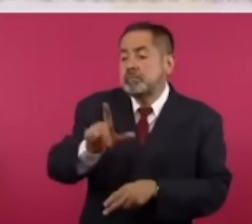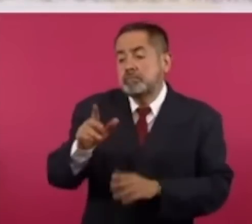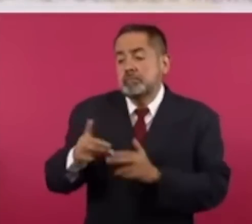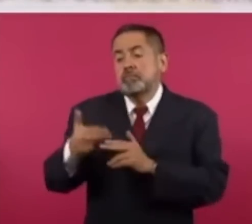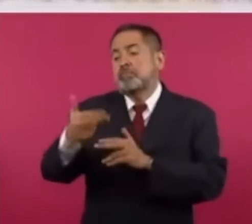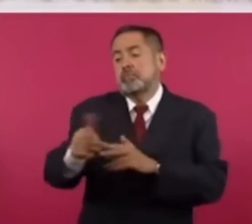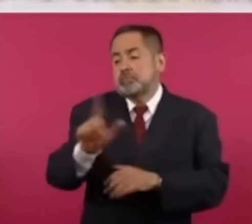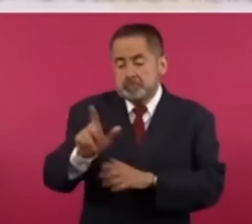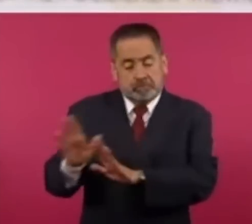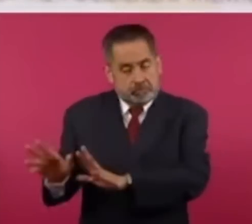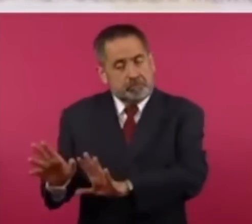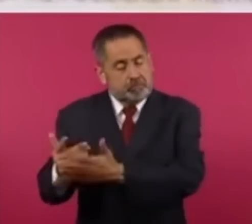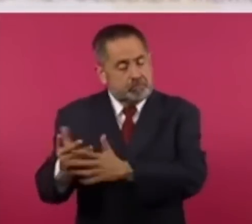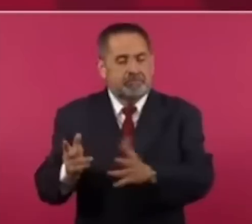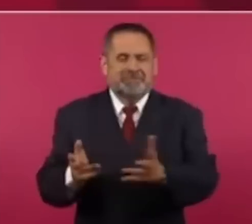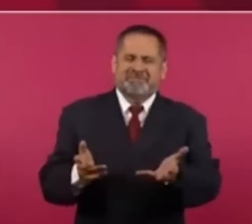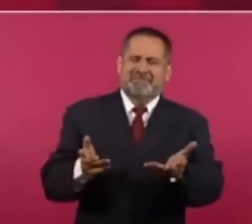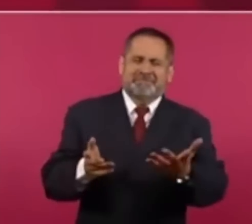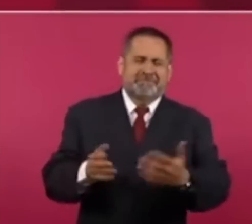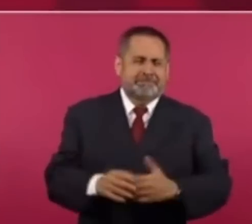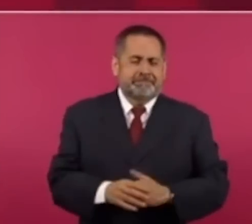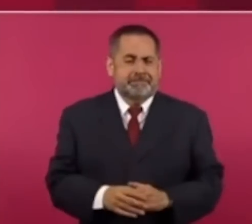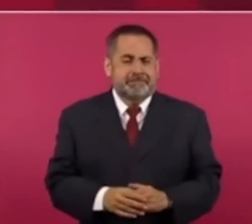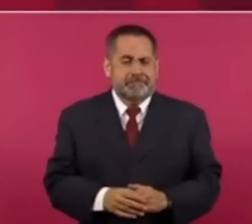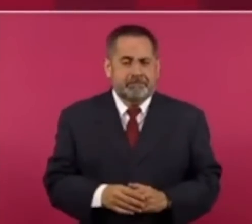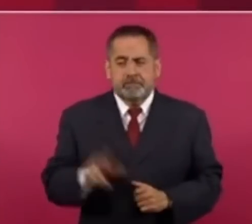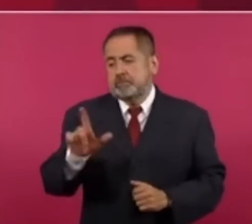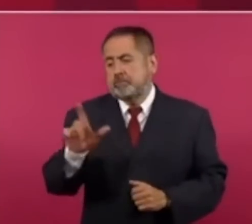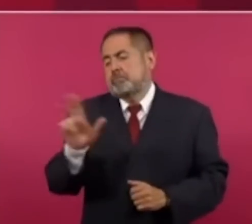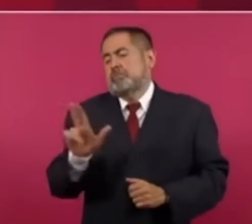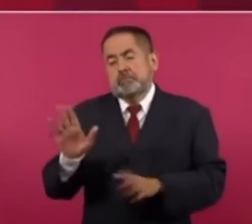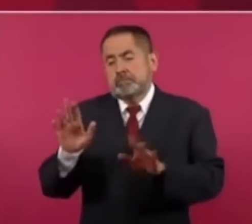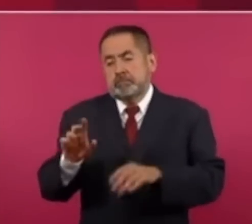Aguántate y te enfermas el lunes o el martes.